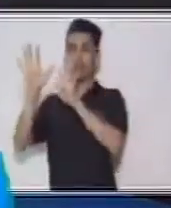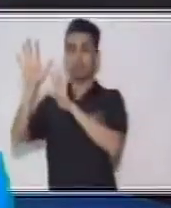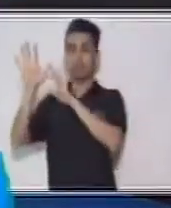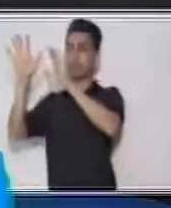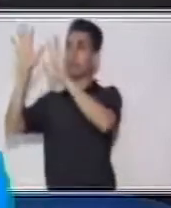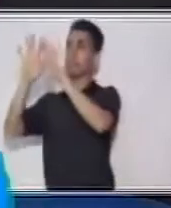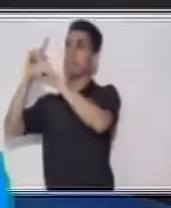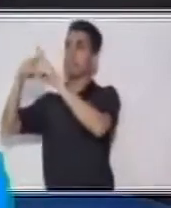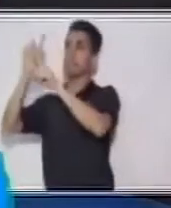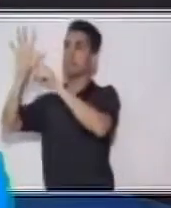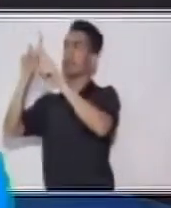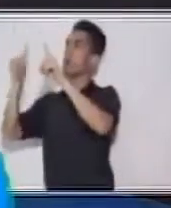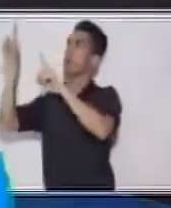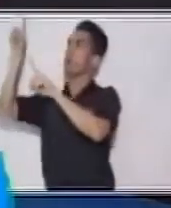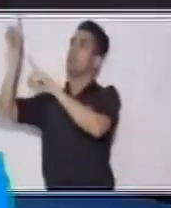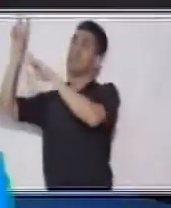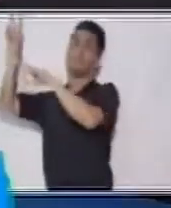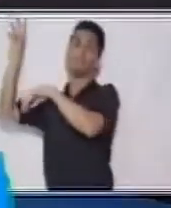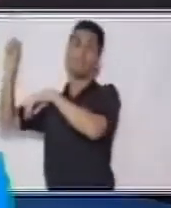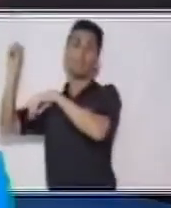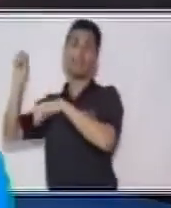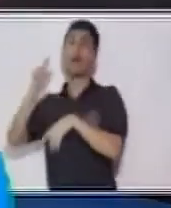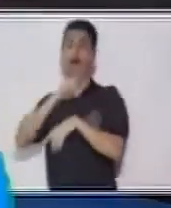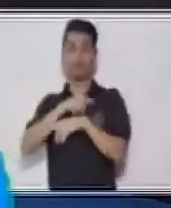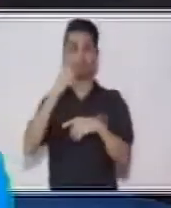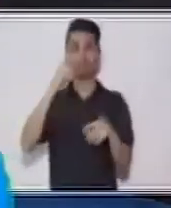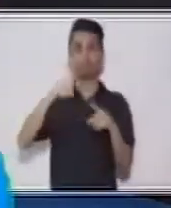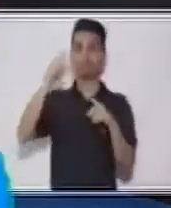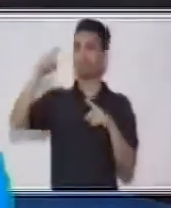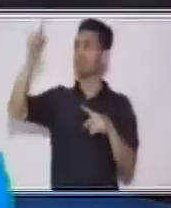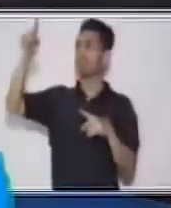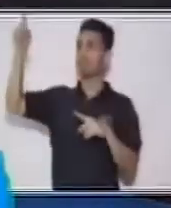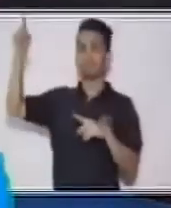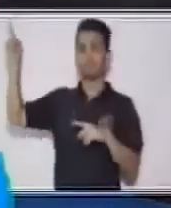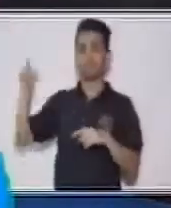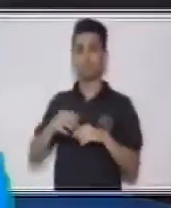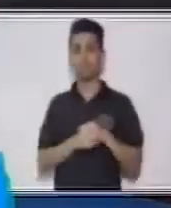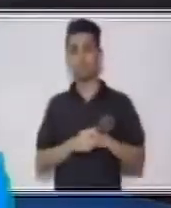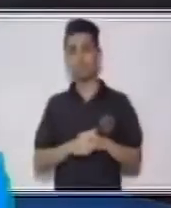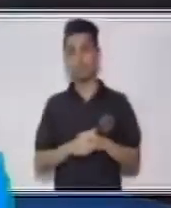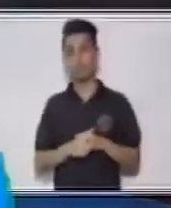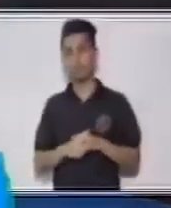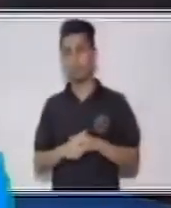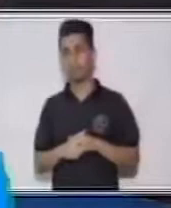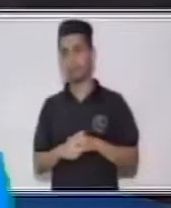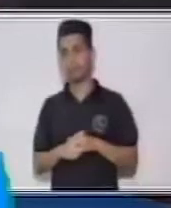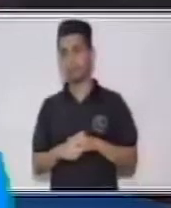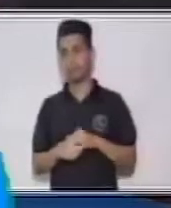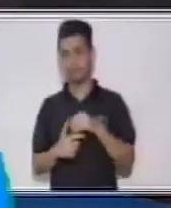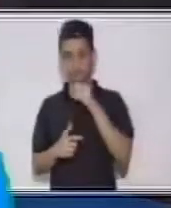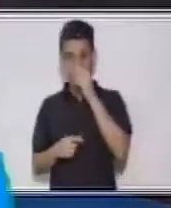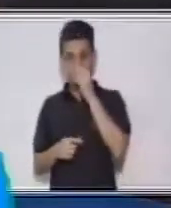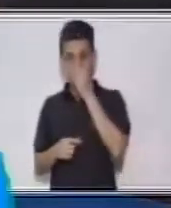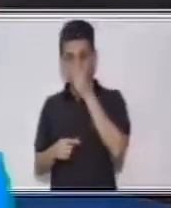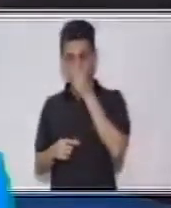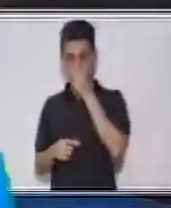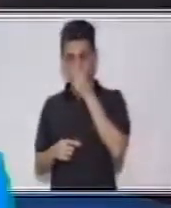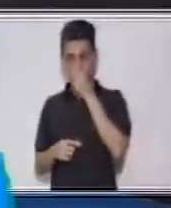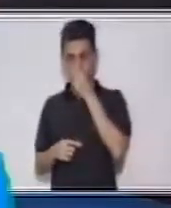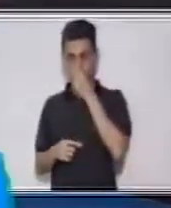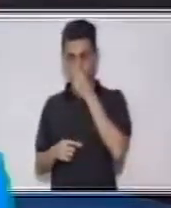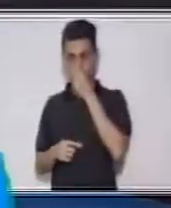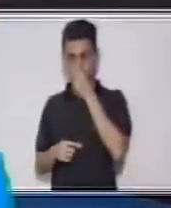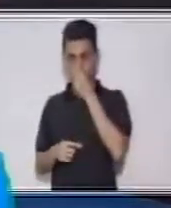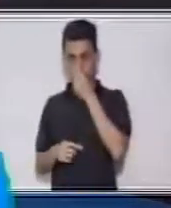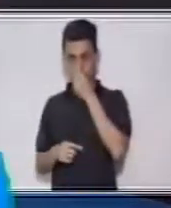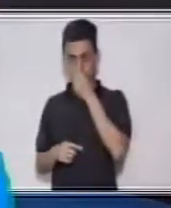520 aquí hay una sucesión ascendente hacia arriba ahora si yo digo por ejemplo